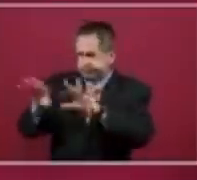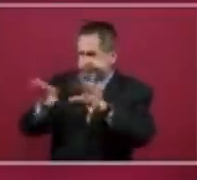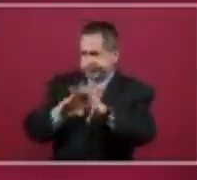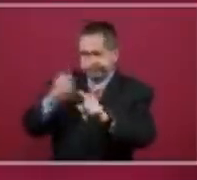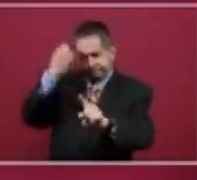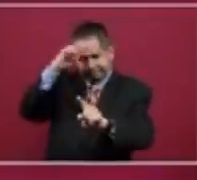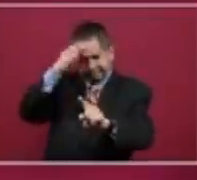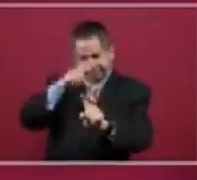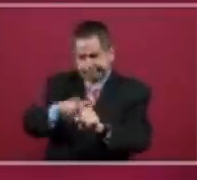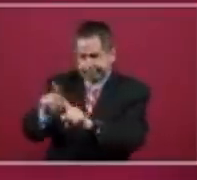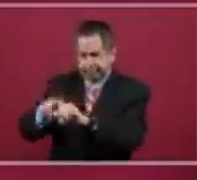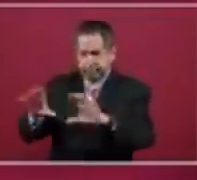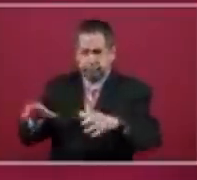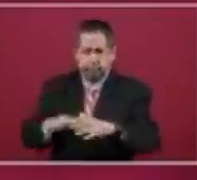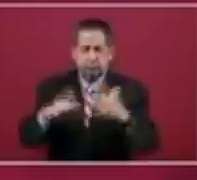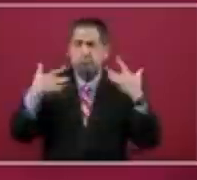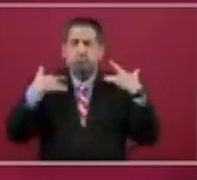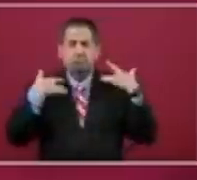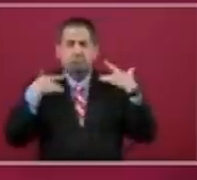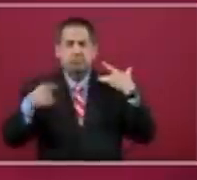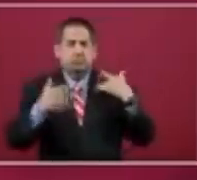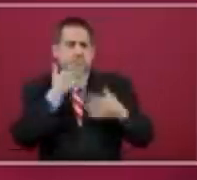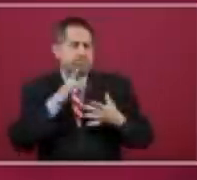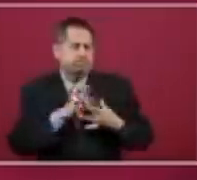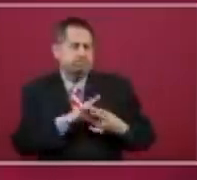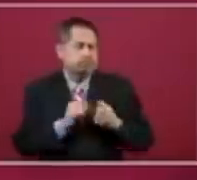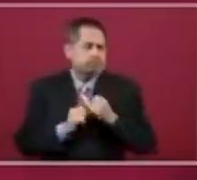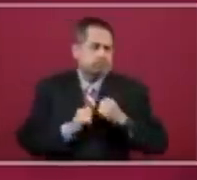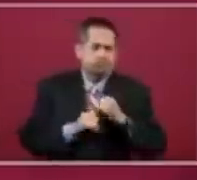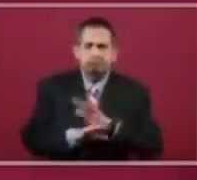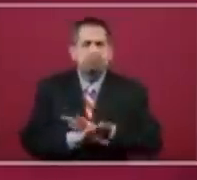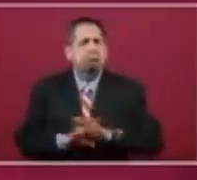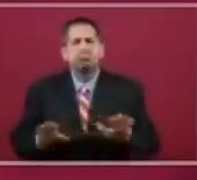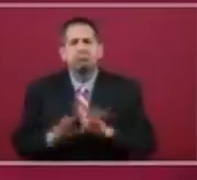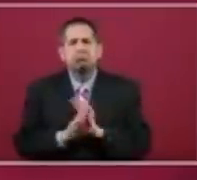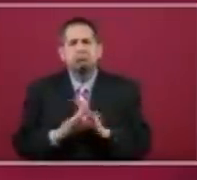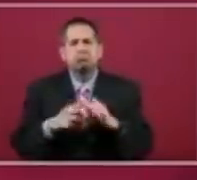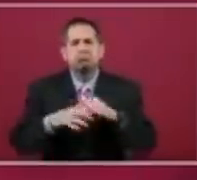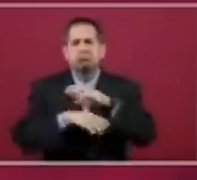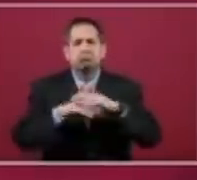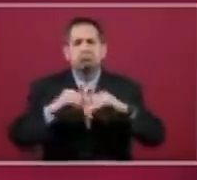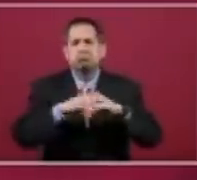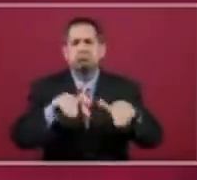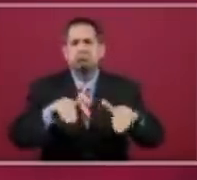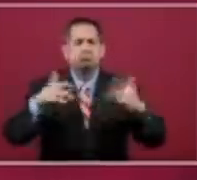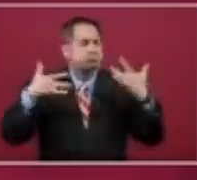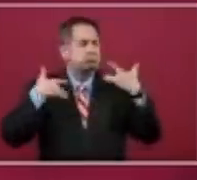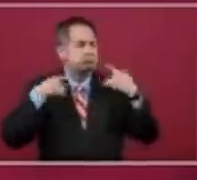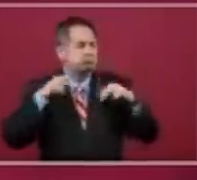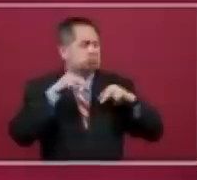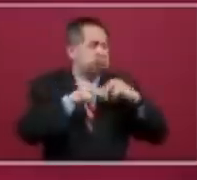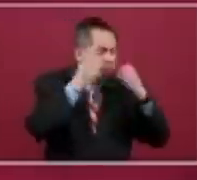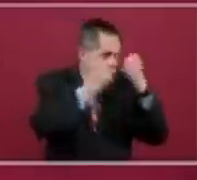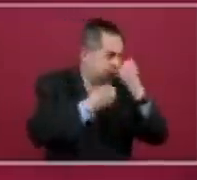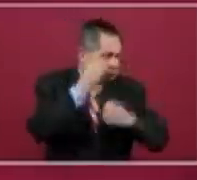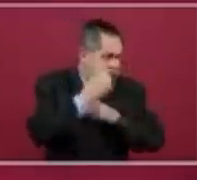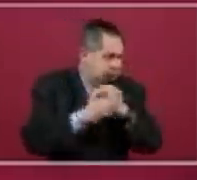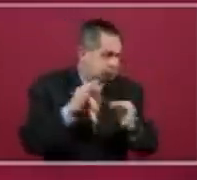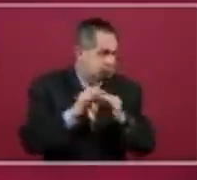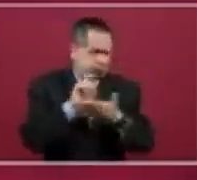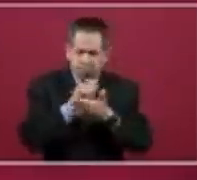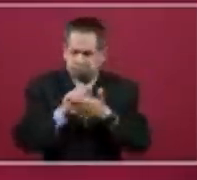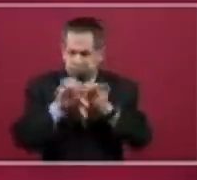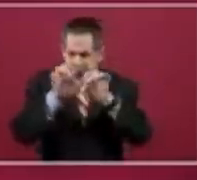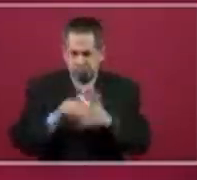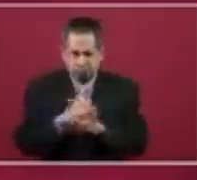interdisciplinario, neutral, que no tiene ningún vínculo con el proyecto o con las autoridades que lo gestionan y que tiene una vasta